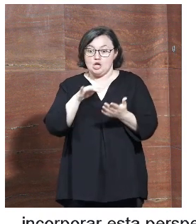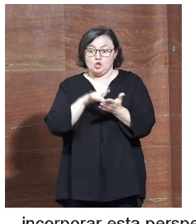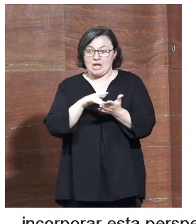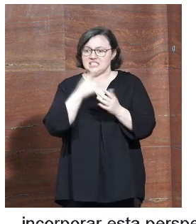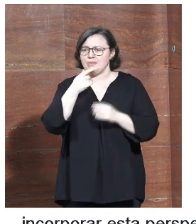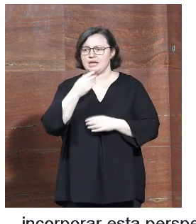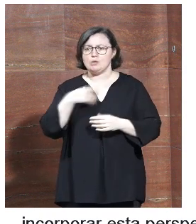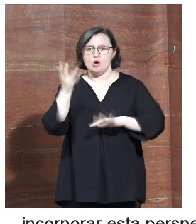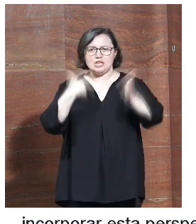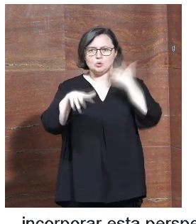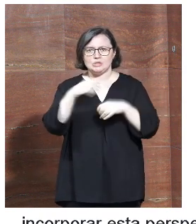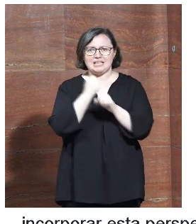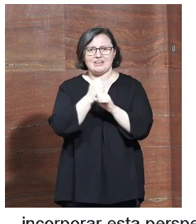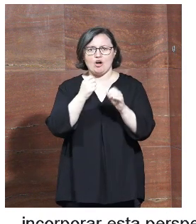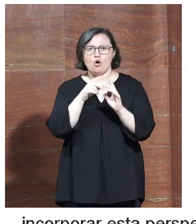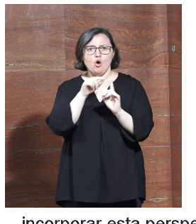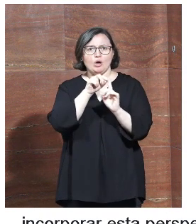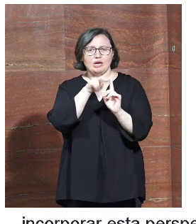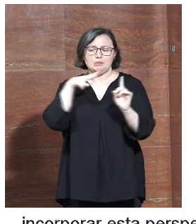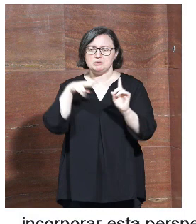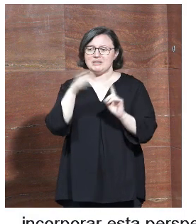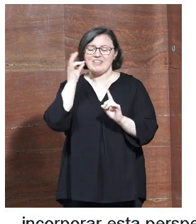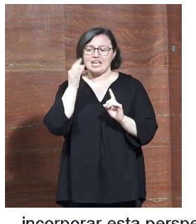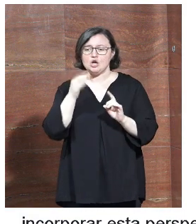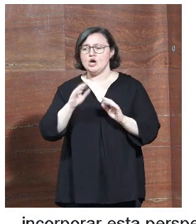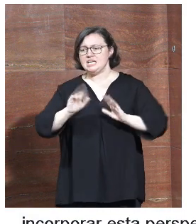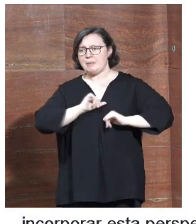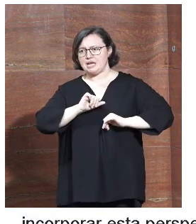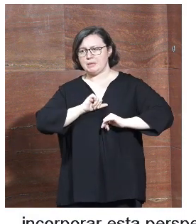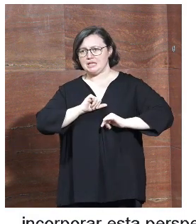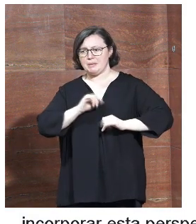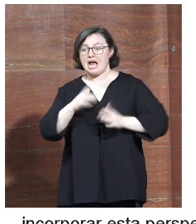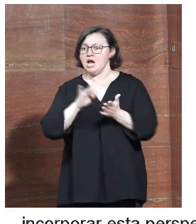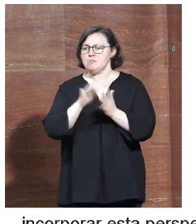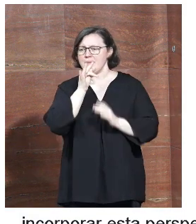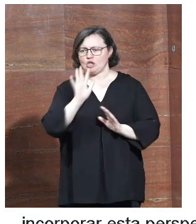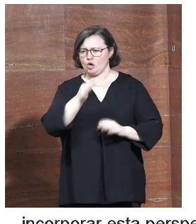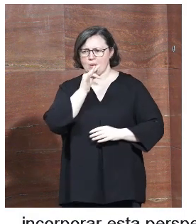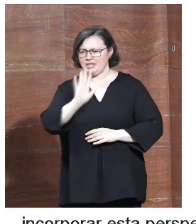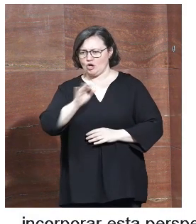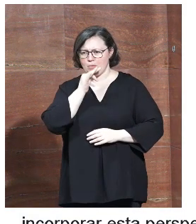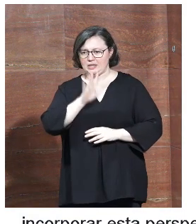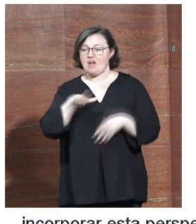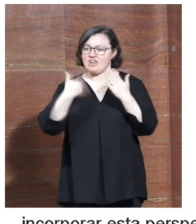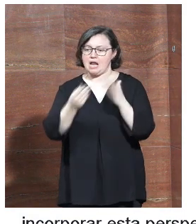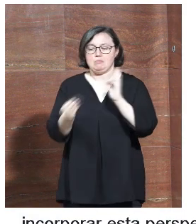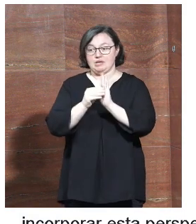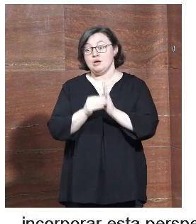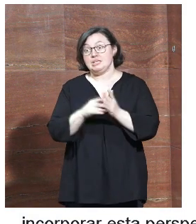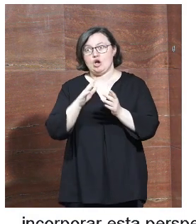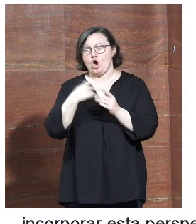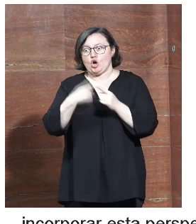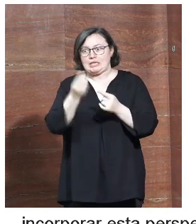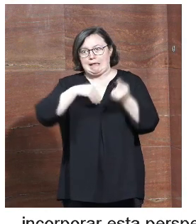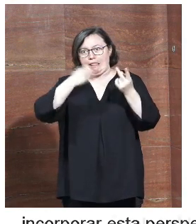momento, ¿no?, para trabajar la igualdad de género. Y lo dejo aquí, 14:34, récord. Muchísimas gracias a todos, me he saltado